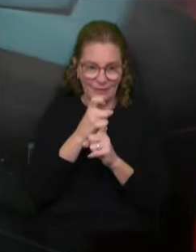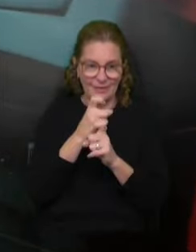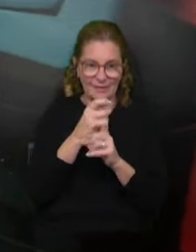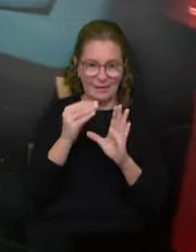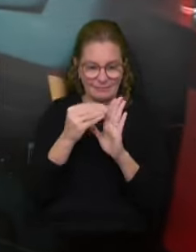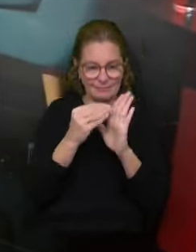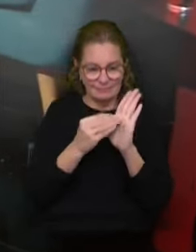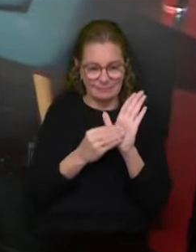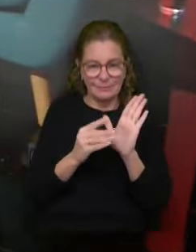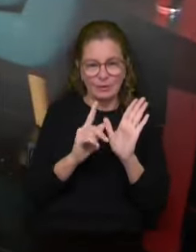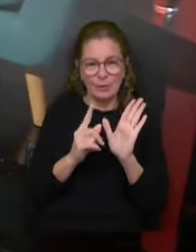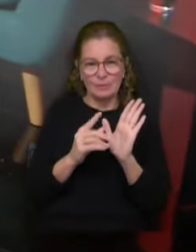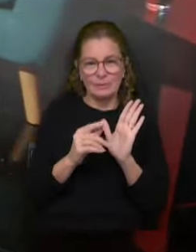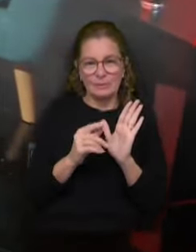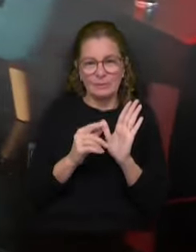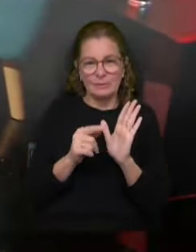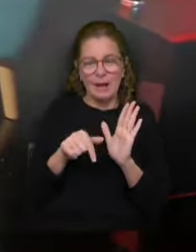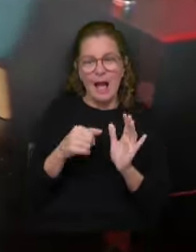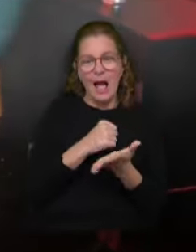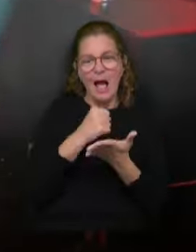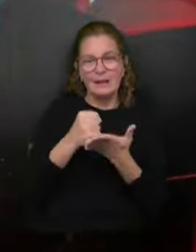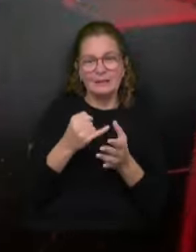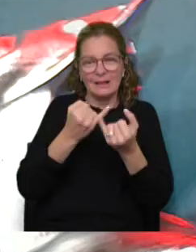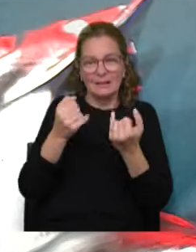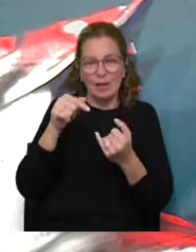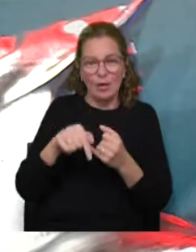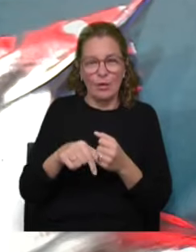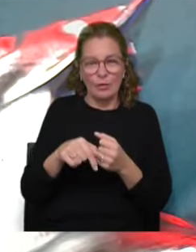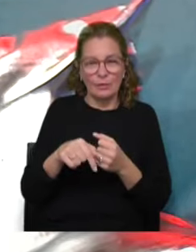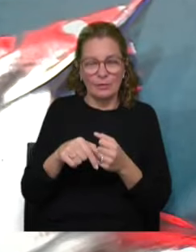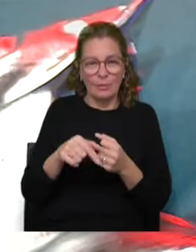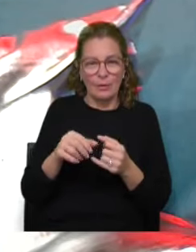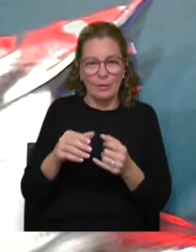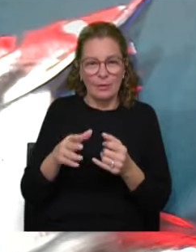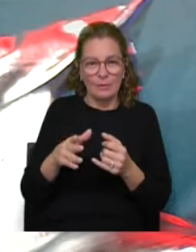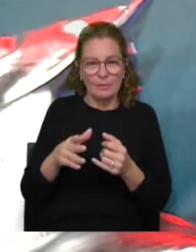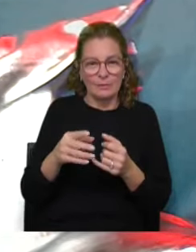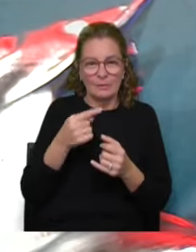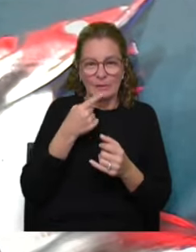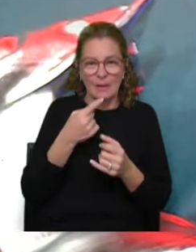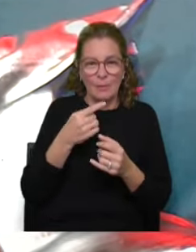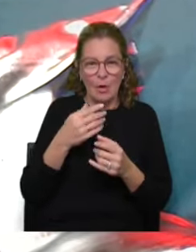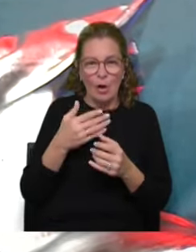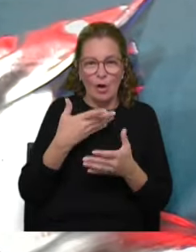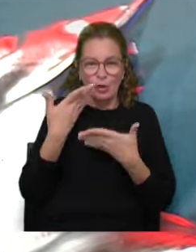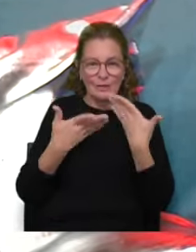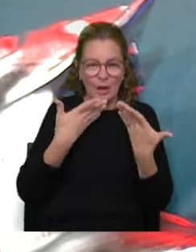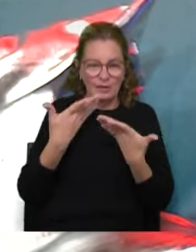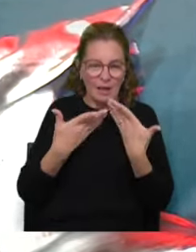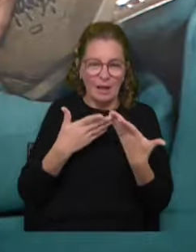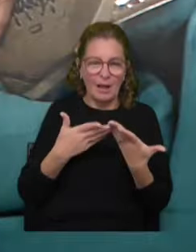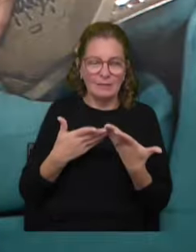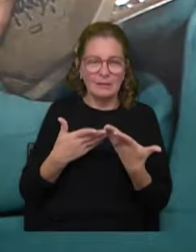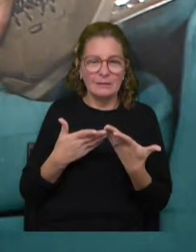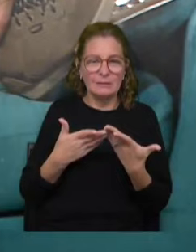repertorio. Exacto. Y hasta el día de hoy son el esqueleto de los conciertos, digamos, en general. No, y